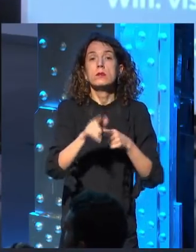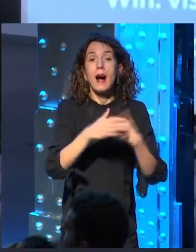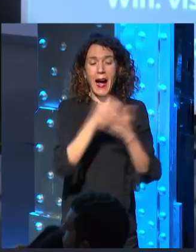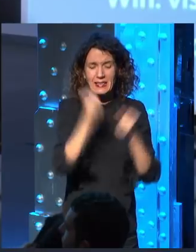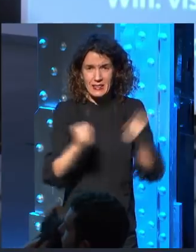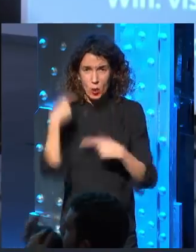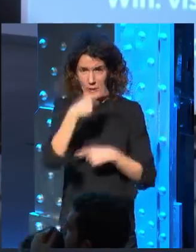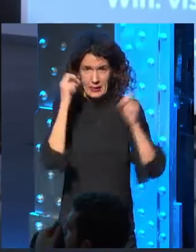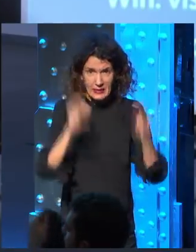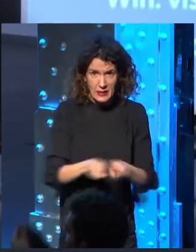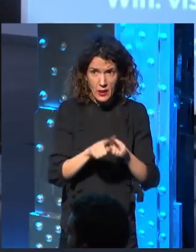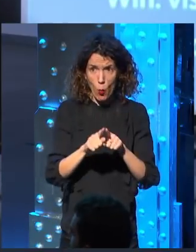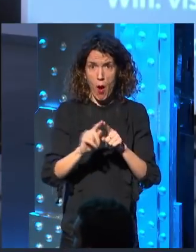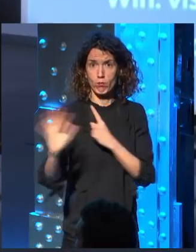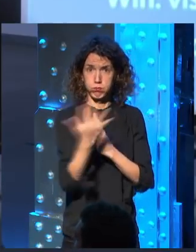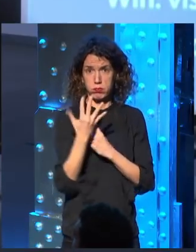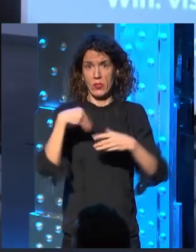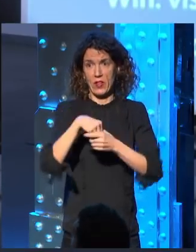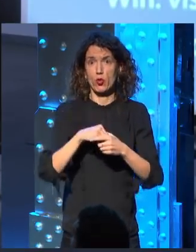Asesinos sin cara acorralados en Mosul.